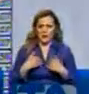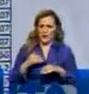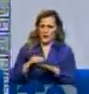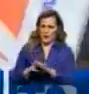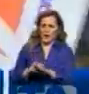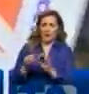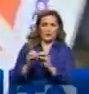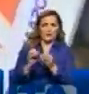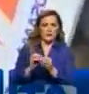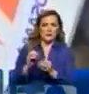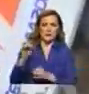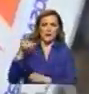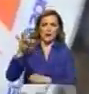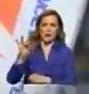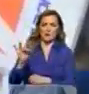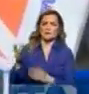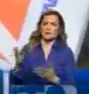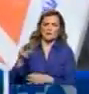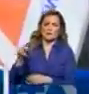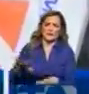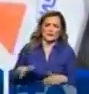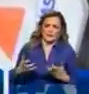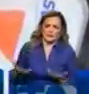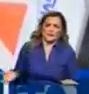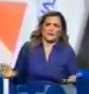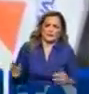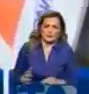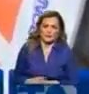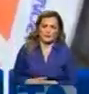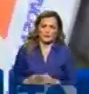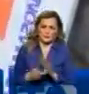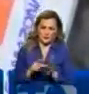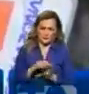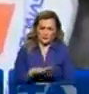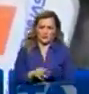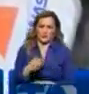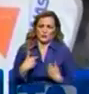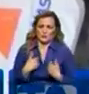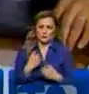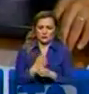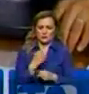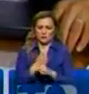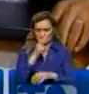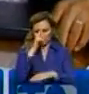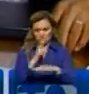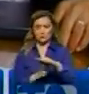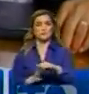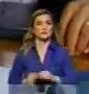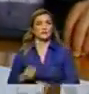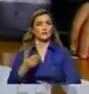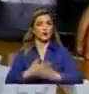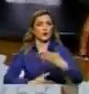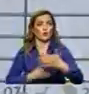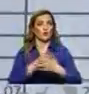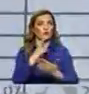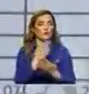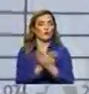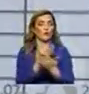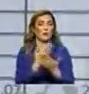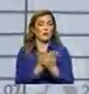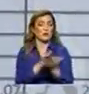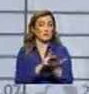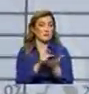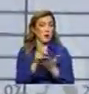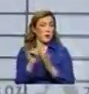quiere, pues eso ya es un robo, pues a la gente más humilde que somos los trabajadores. Con documentos probatorios de estos